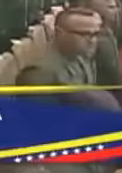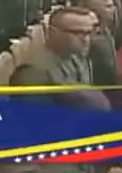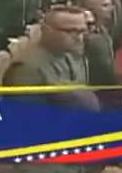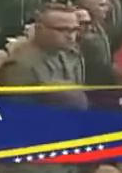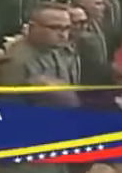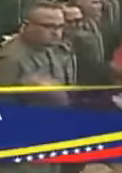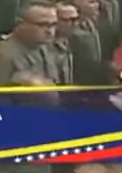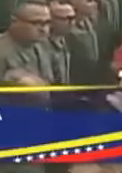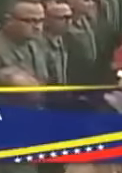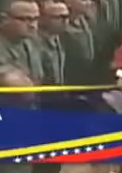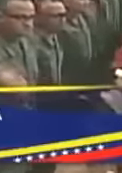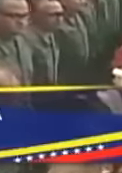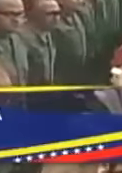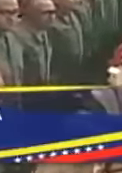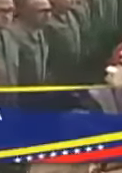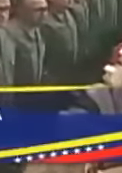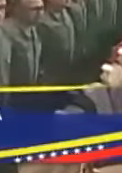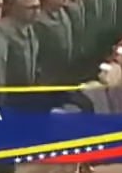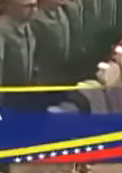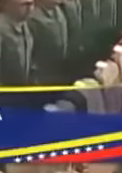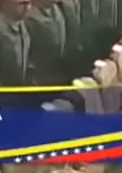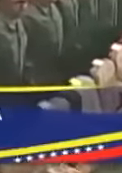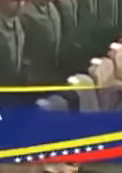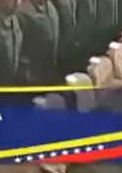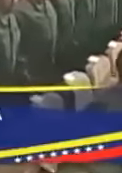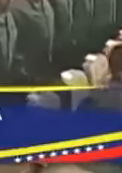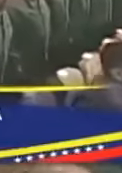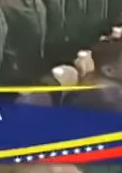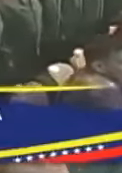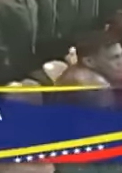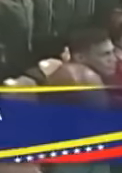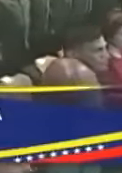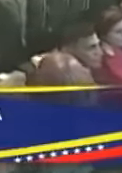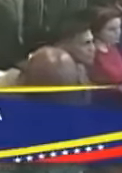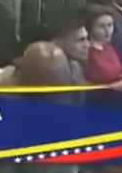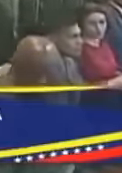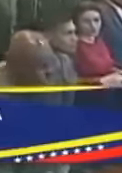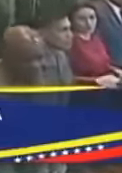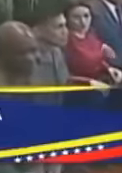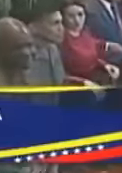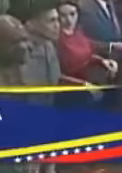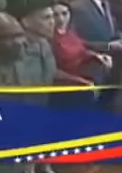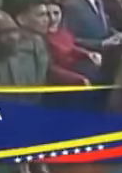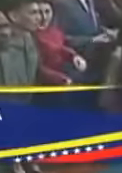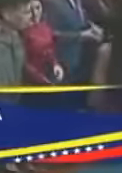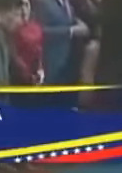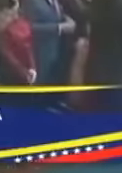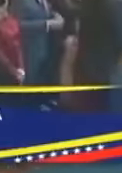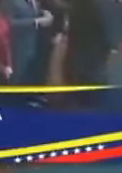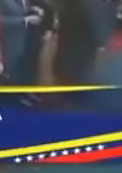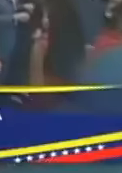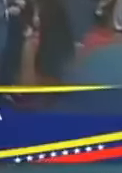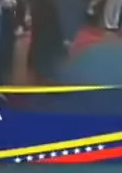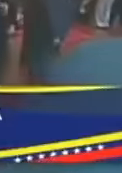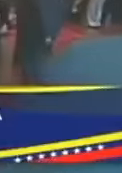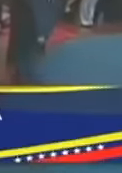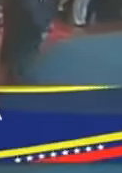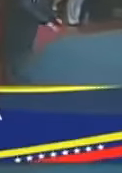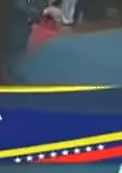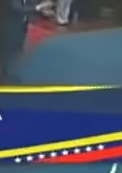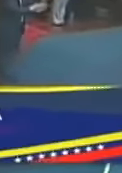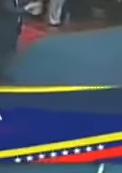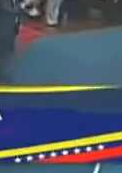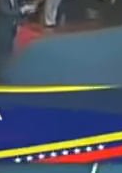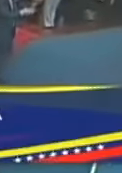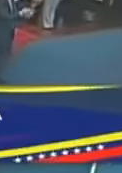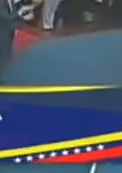espacios, en este acto, que además cuenta con la presencia del diputado de la Asamblea Nacional, el doctor Hermán Escarrá, así